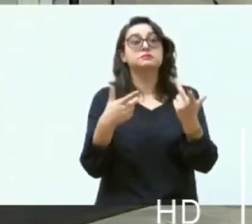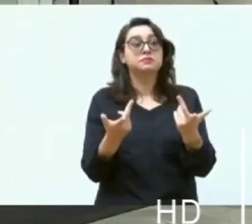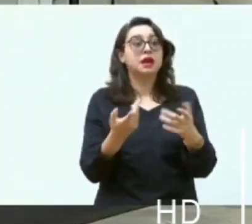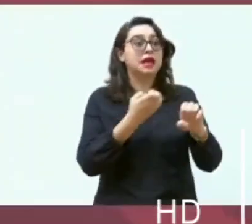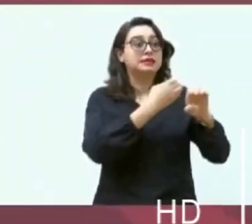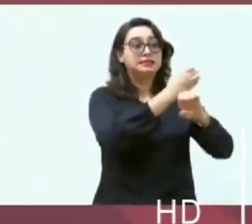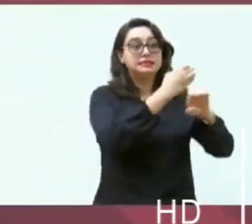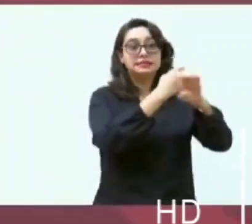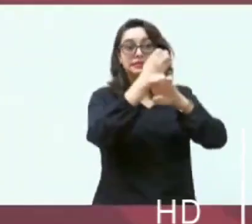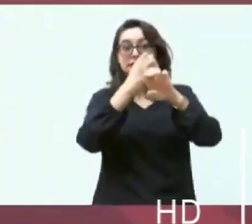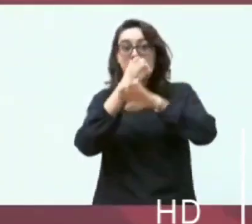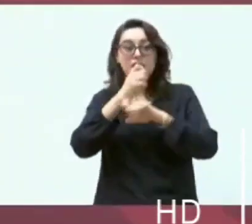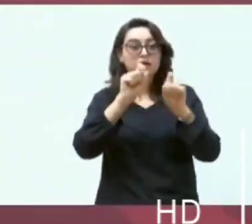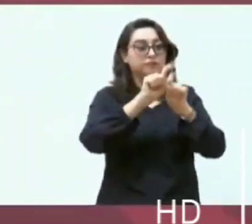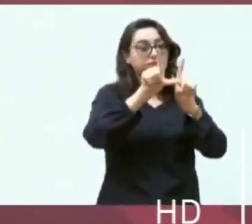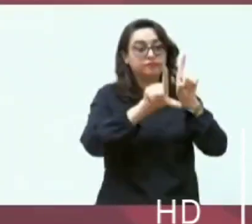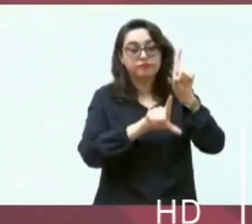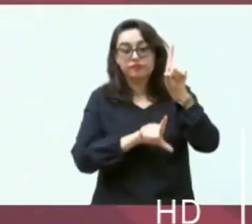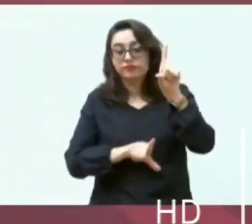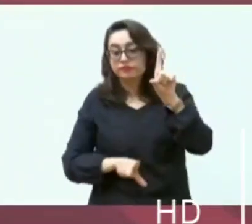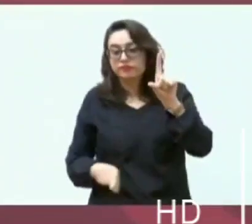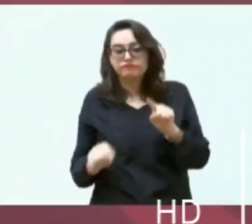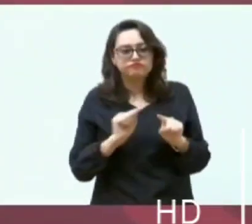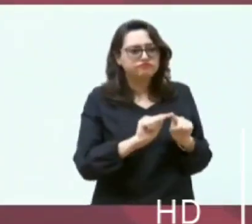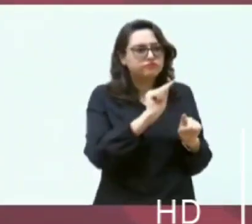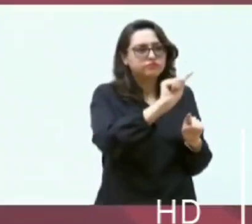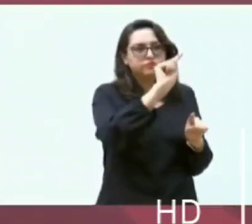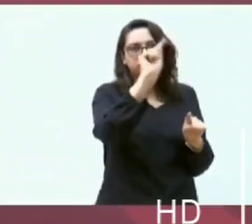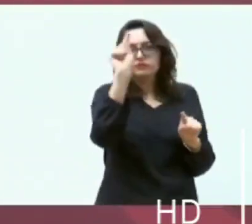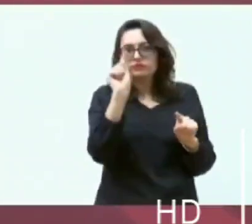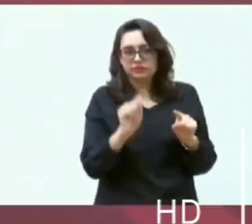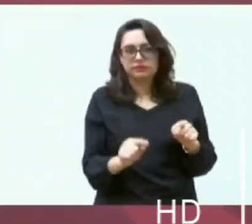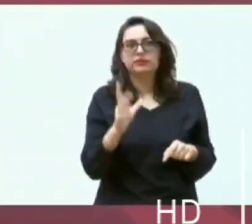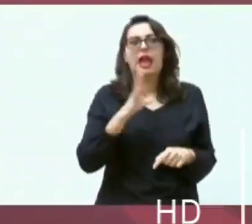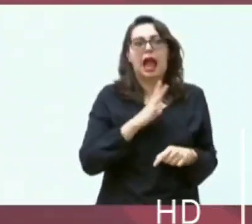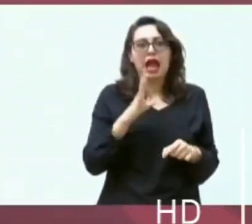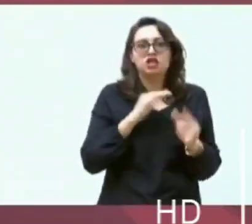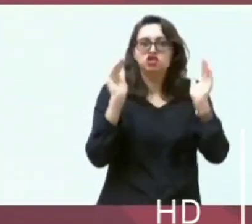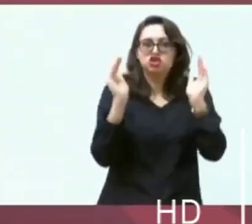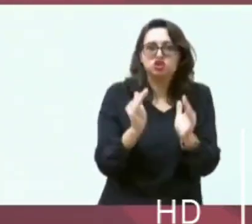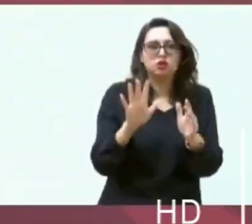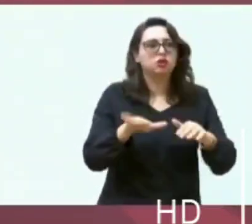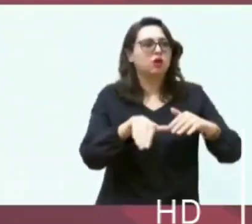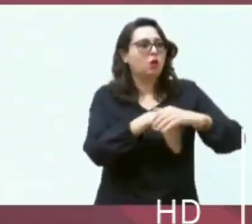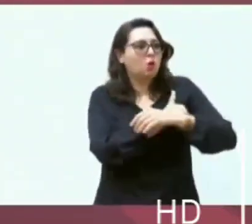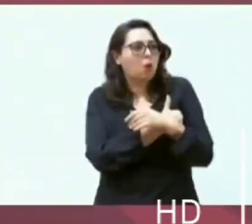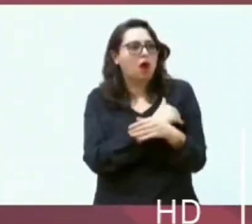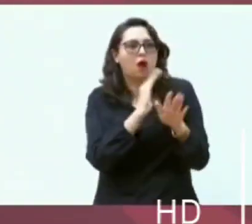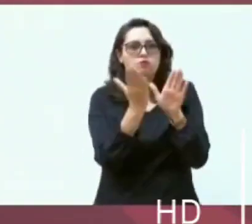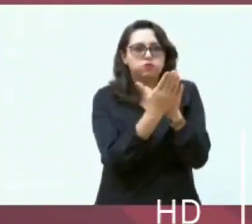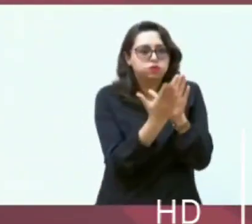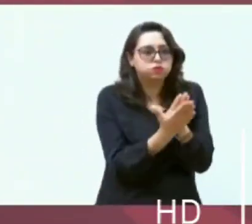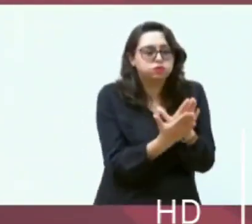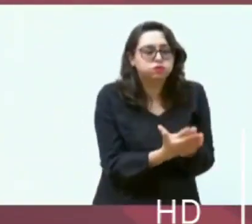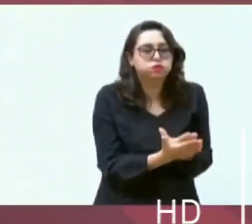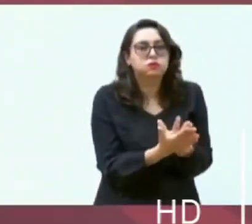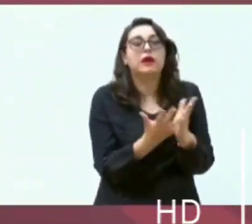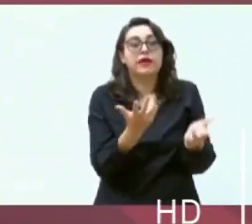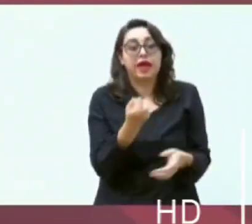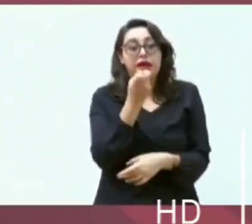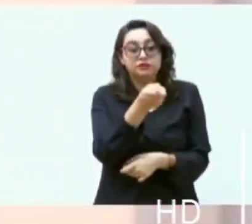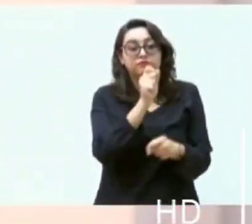colecciones de documentos que debemos preservar, conocer, consultar,